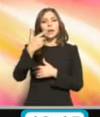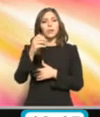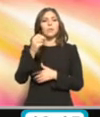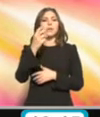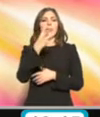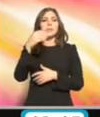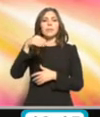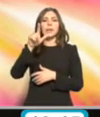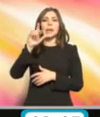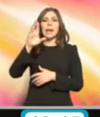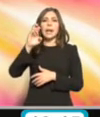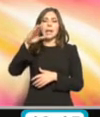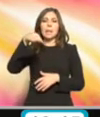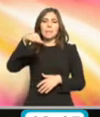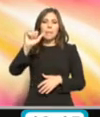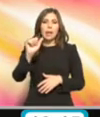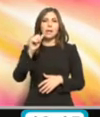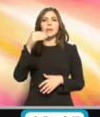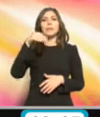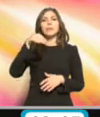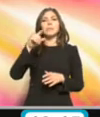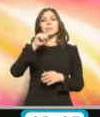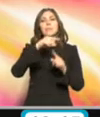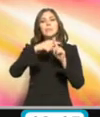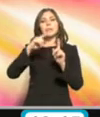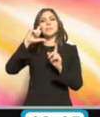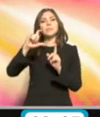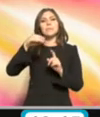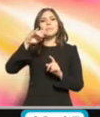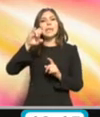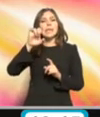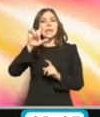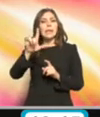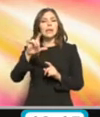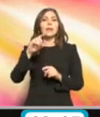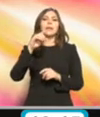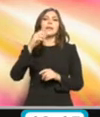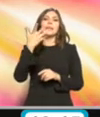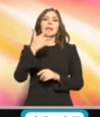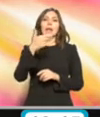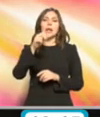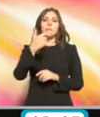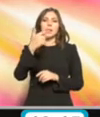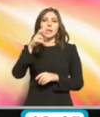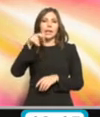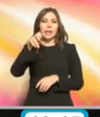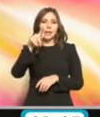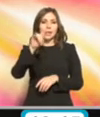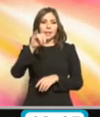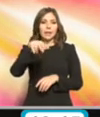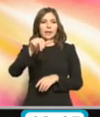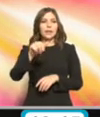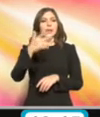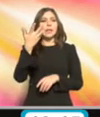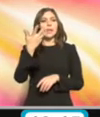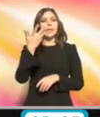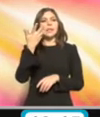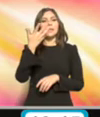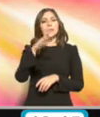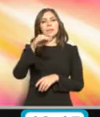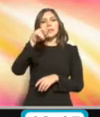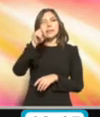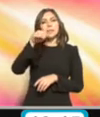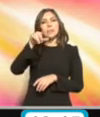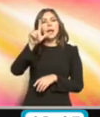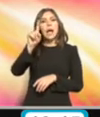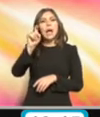para batir. Media taza de miel de abeja. 10 gramos de grenetina, 30 mililitros de agua para hidratar la grenetina. Y